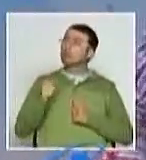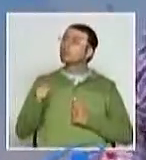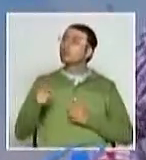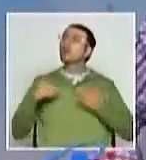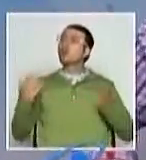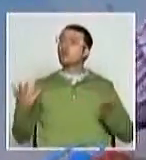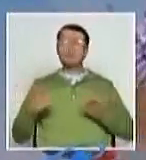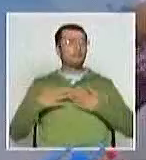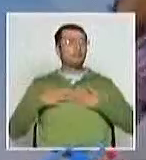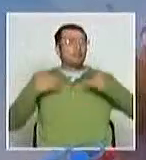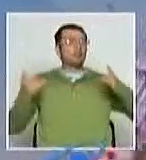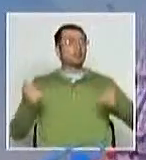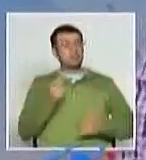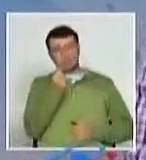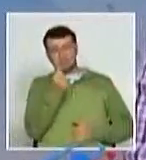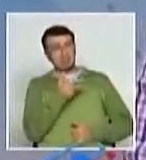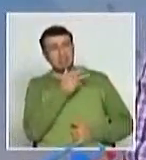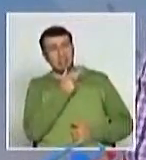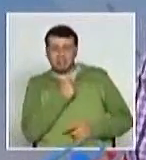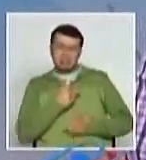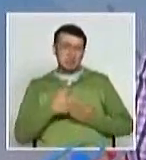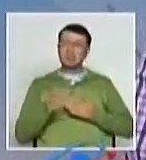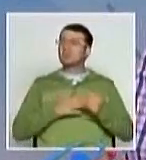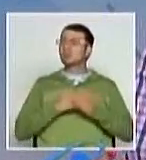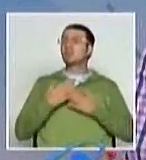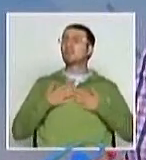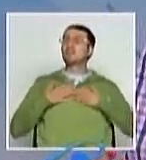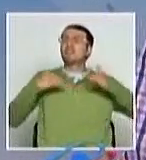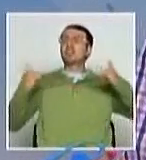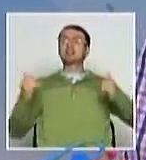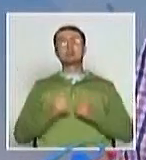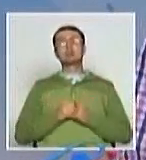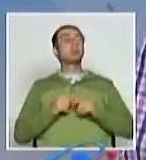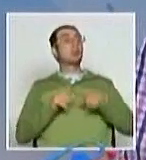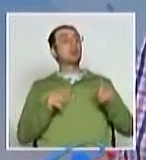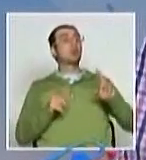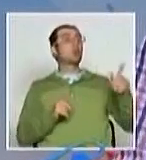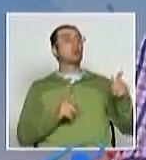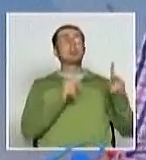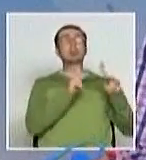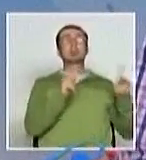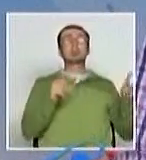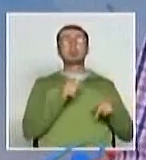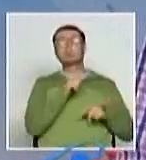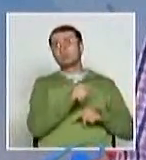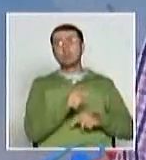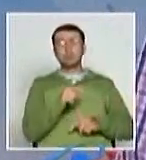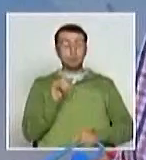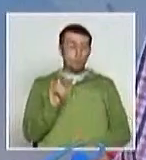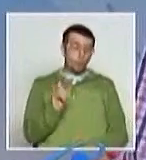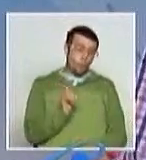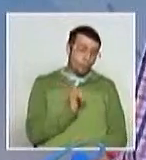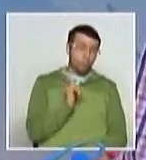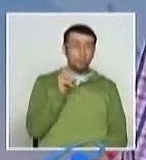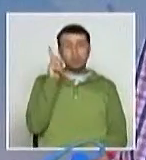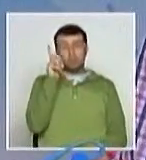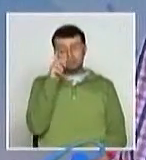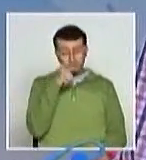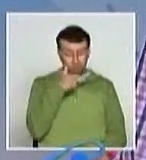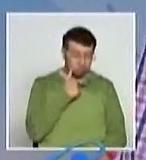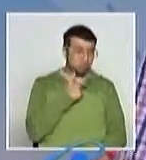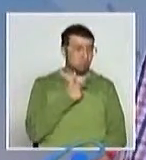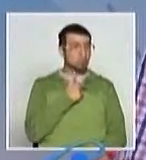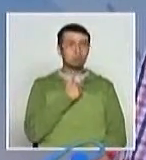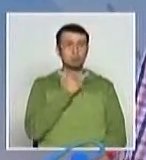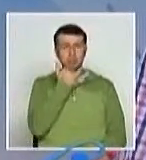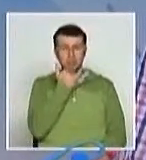pelado sin un peso pero feliz en cambio las personas que uno los ve tristes delgados y que no ni que hubiera